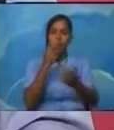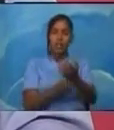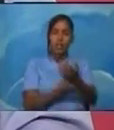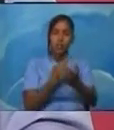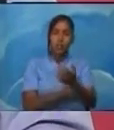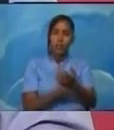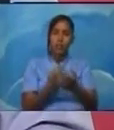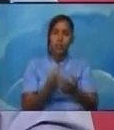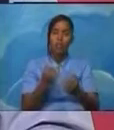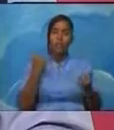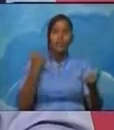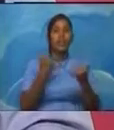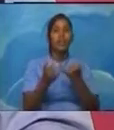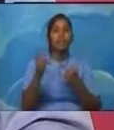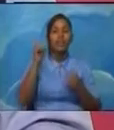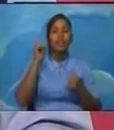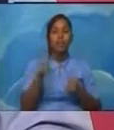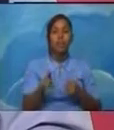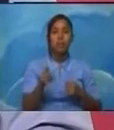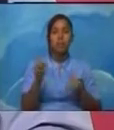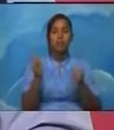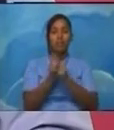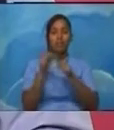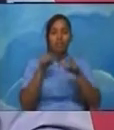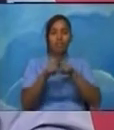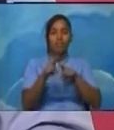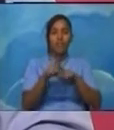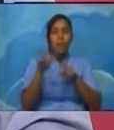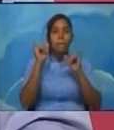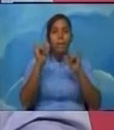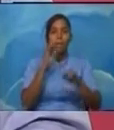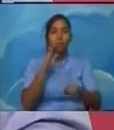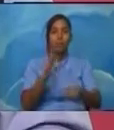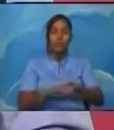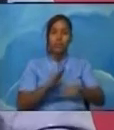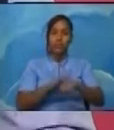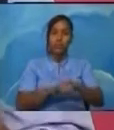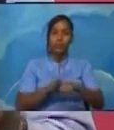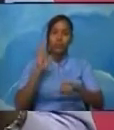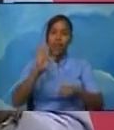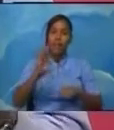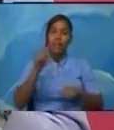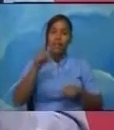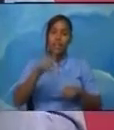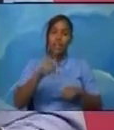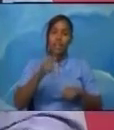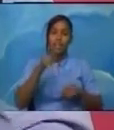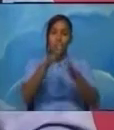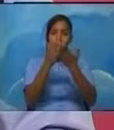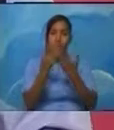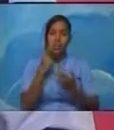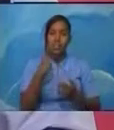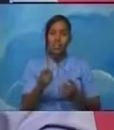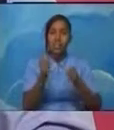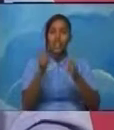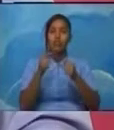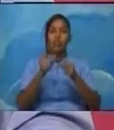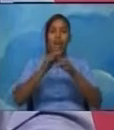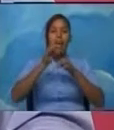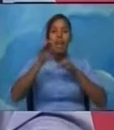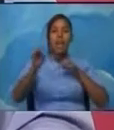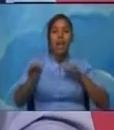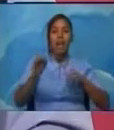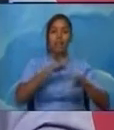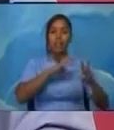hermano? Termina también con las mismas cualidades de él. Entonces, aquí dice que ellos se alejaron del